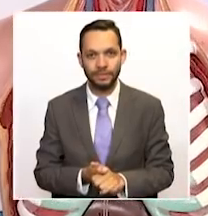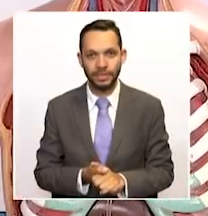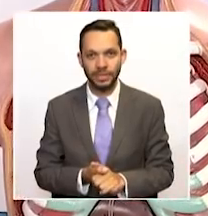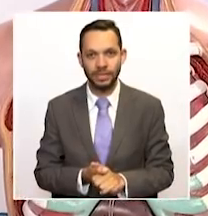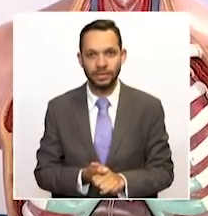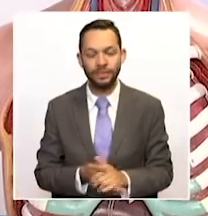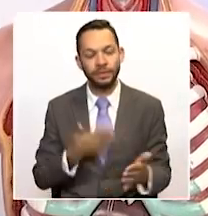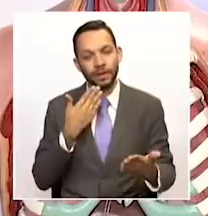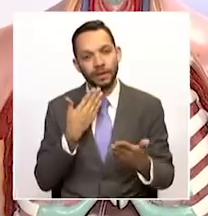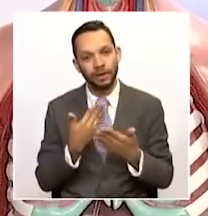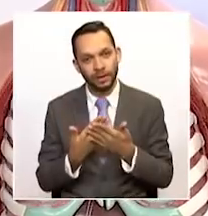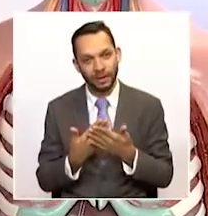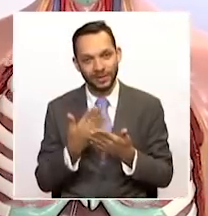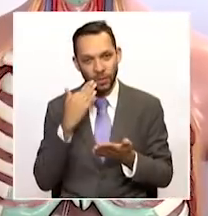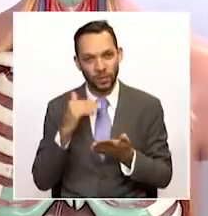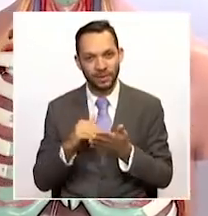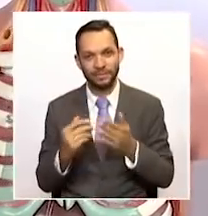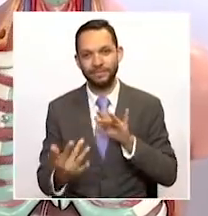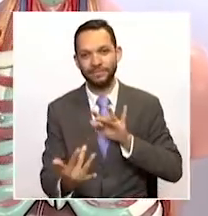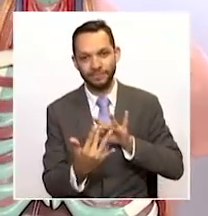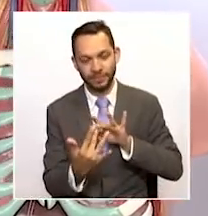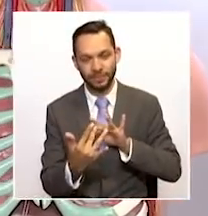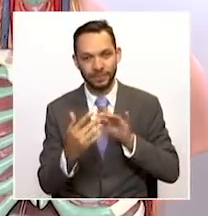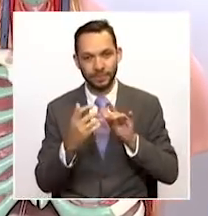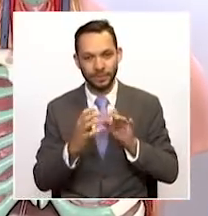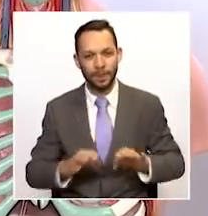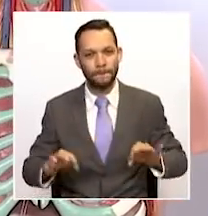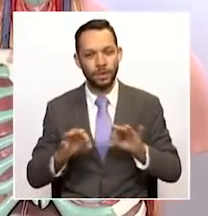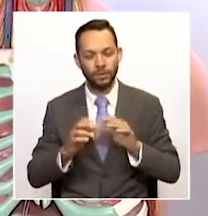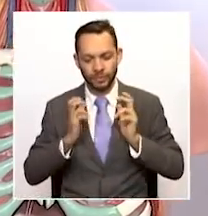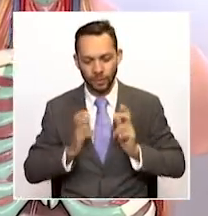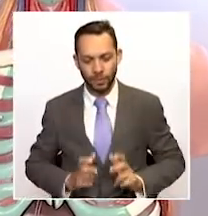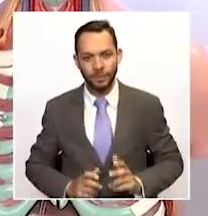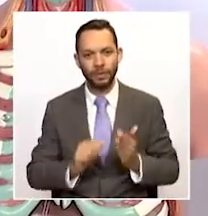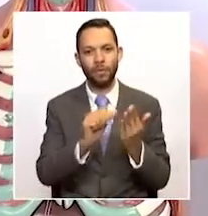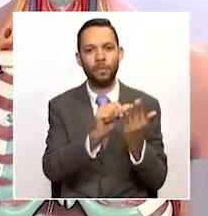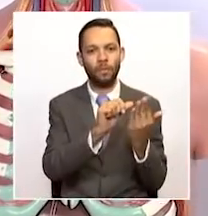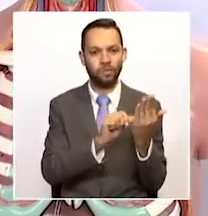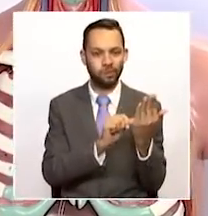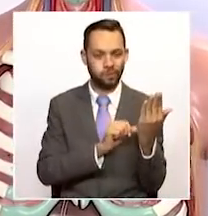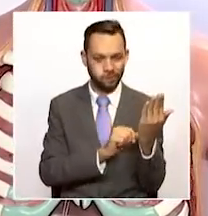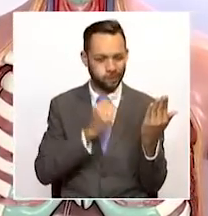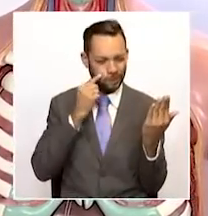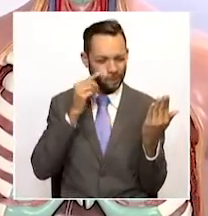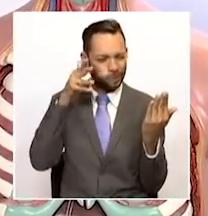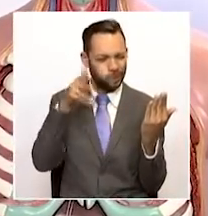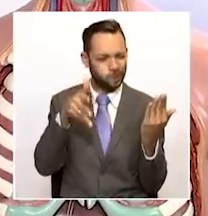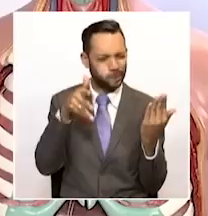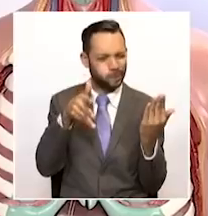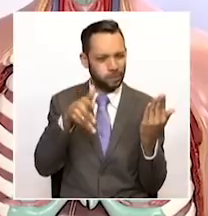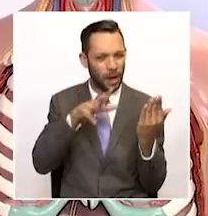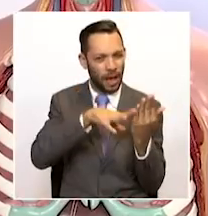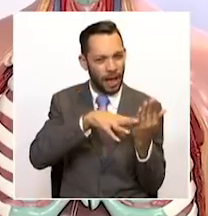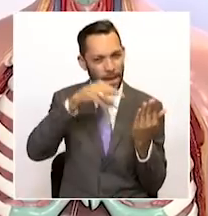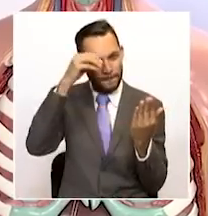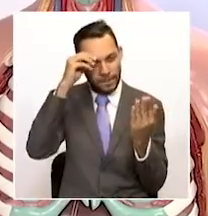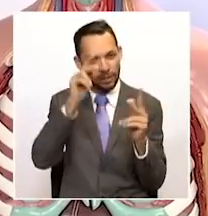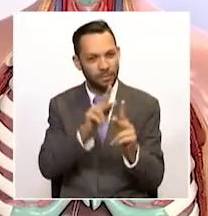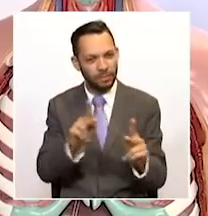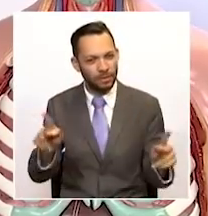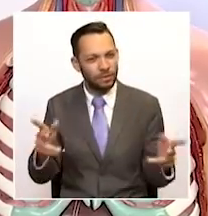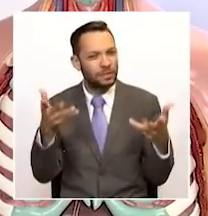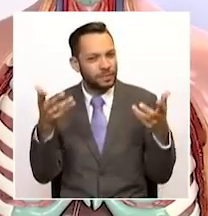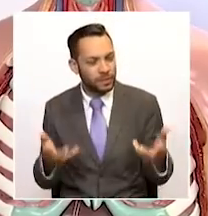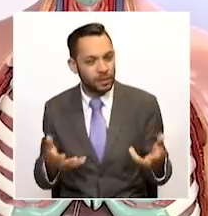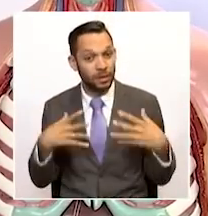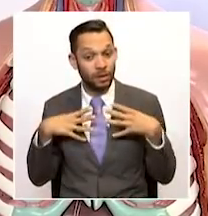muchas gracias por estar nuevamente con nosotros la edición de conexión vital un programa de prevención y educación en salud un programa que en ningún momento pretende